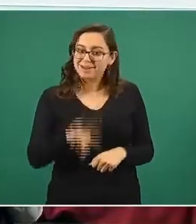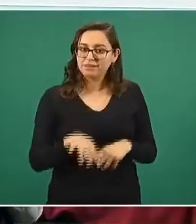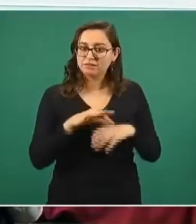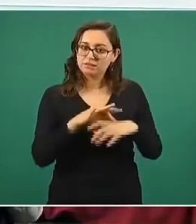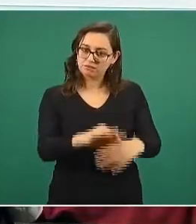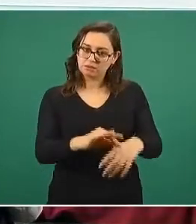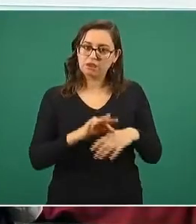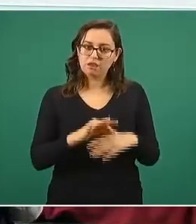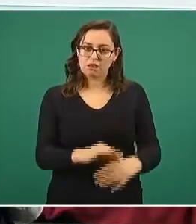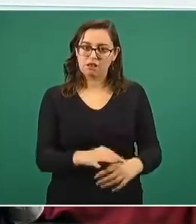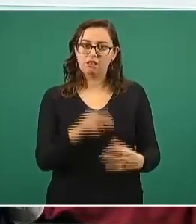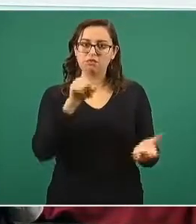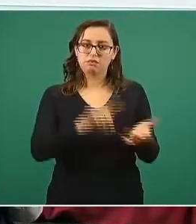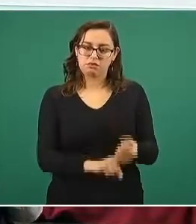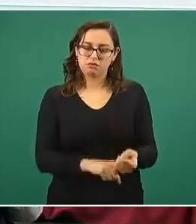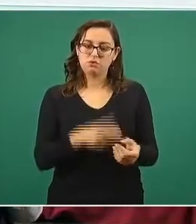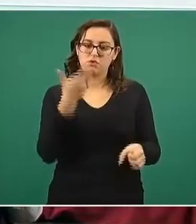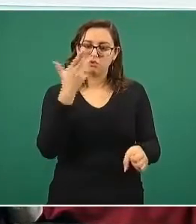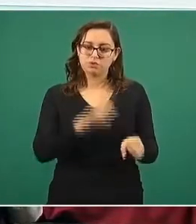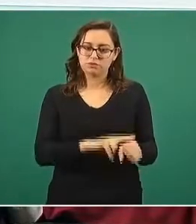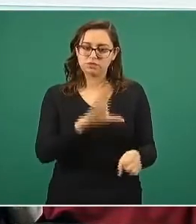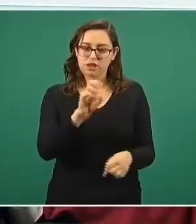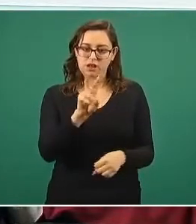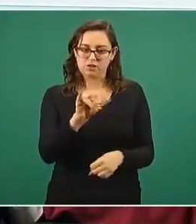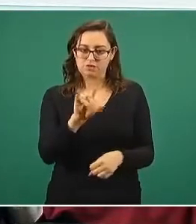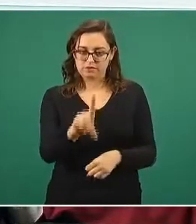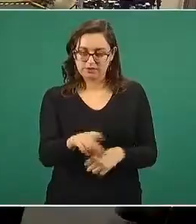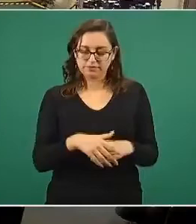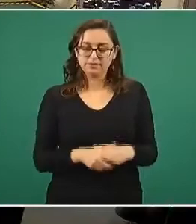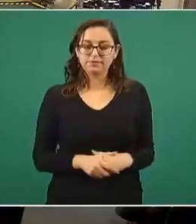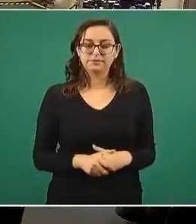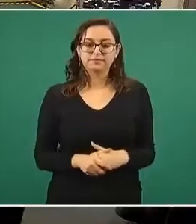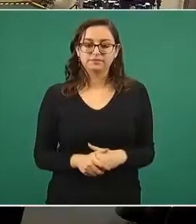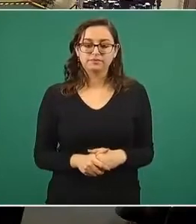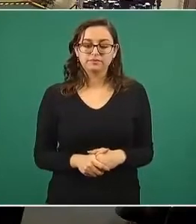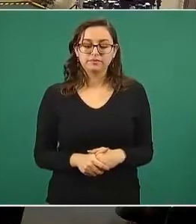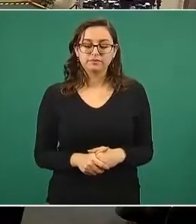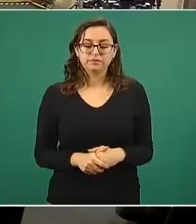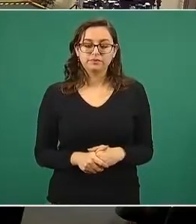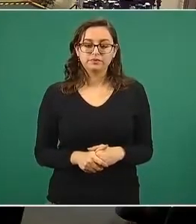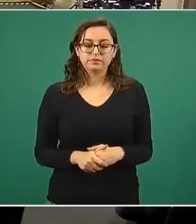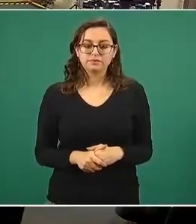esté directamente atendiendo a pacientes COVID. La que sigue, por favor.